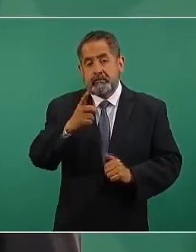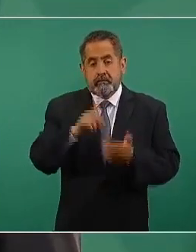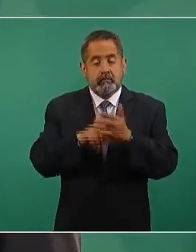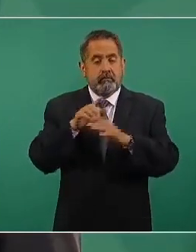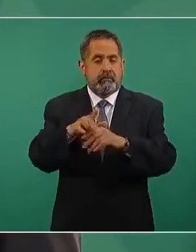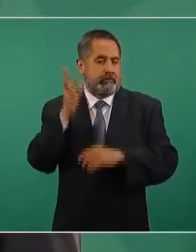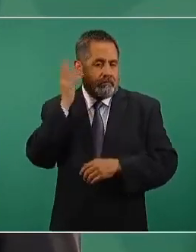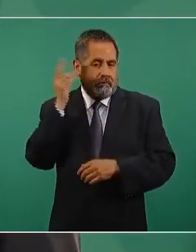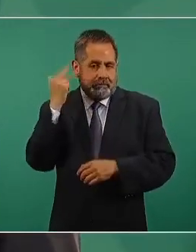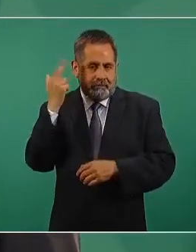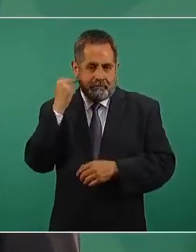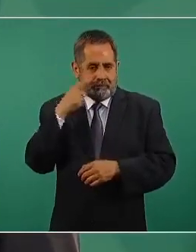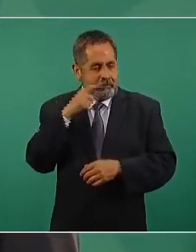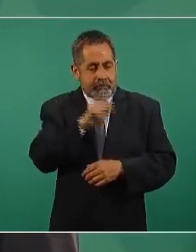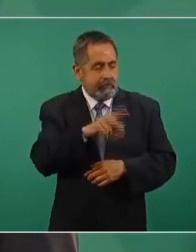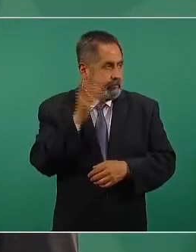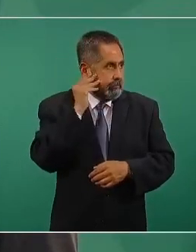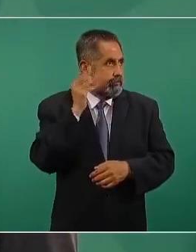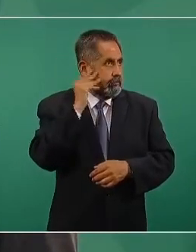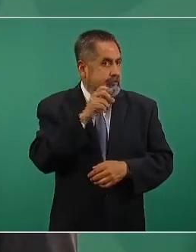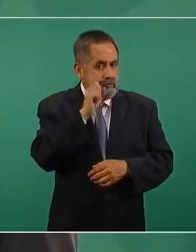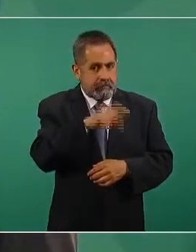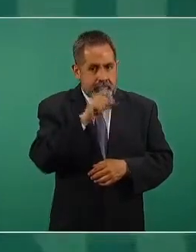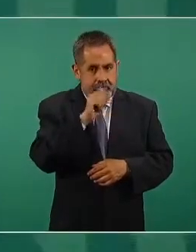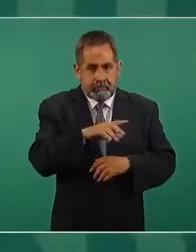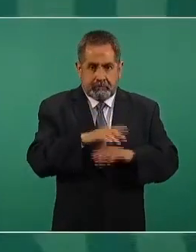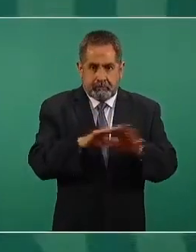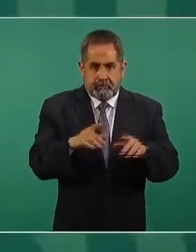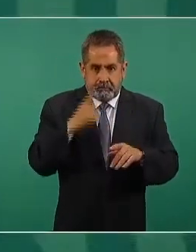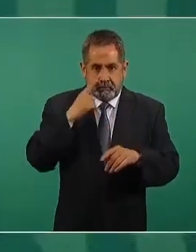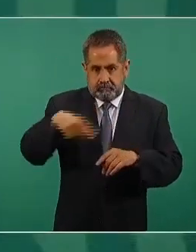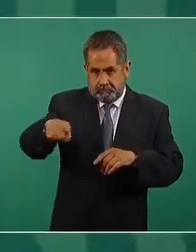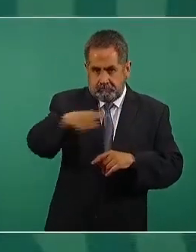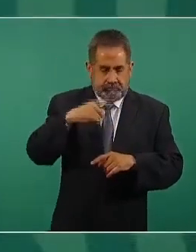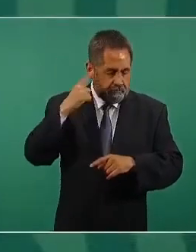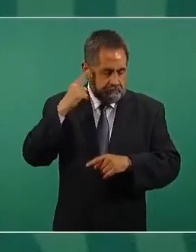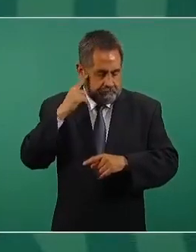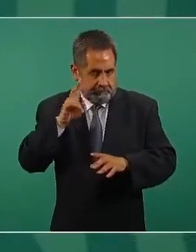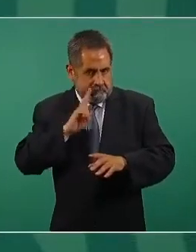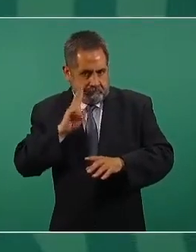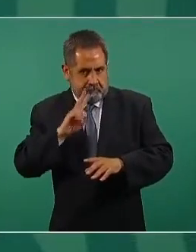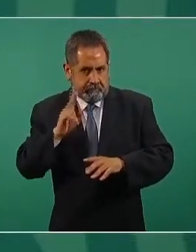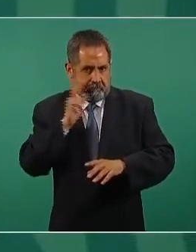radio, ya quedamos de que van a hacer el ejercicio,